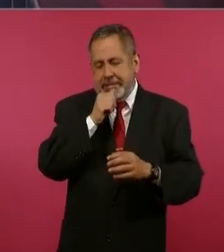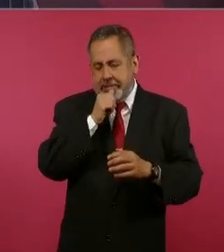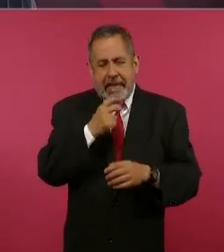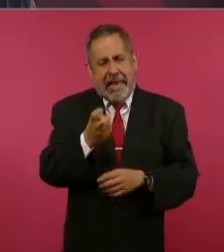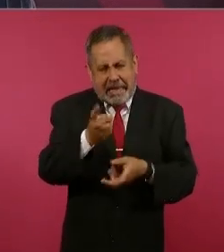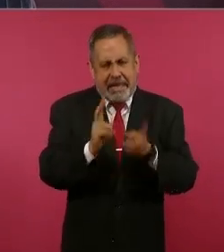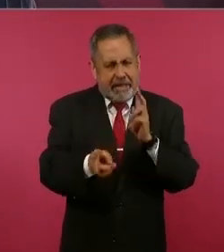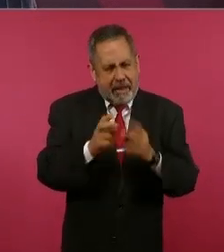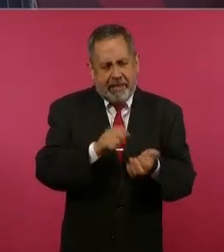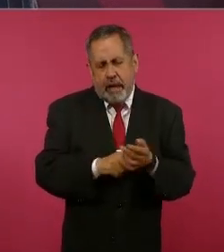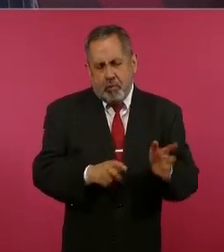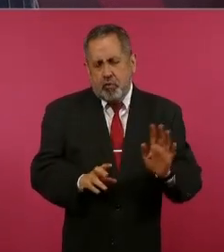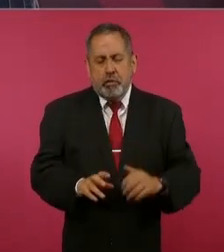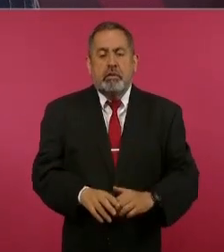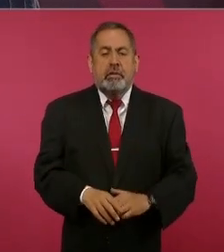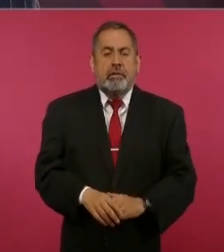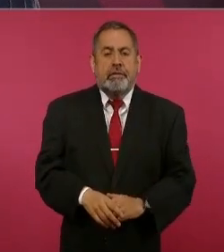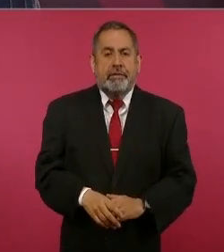hablamos.